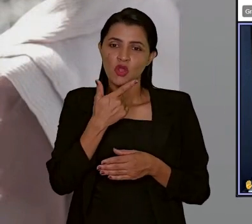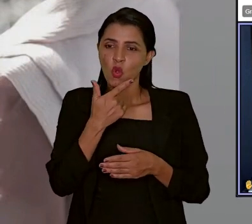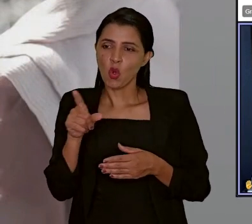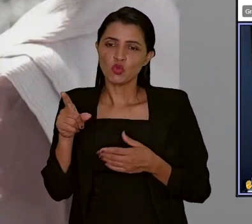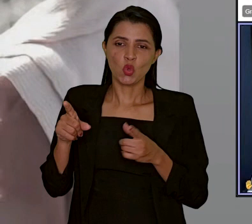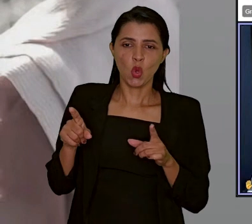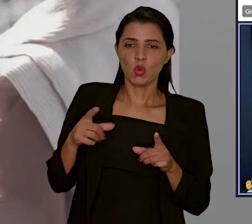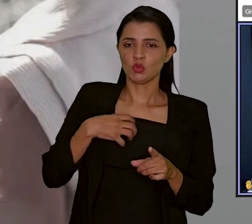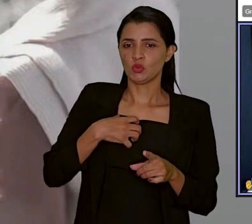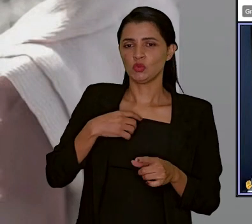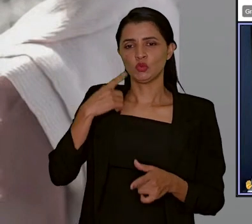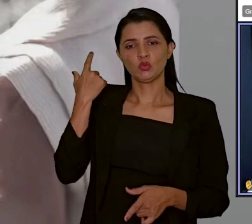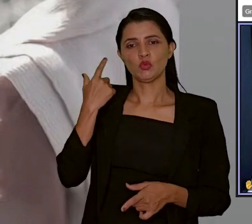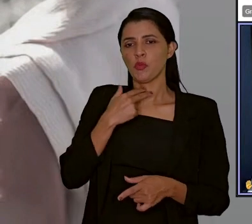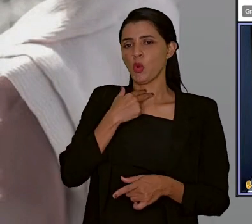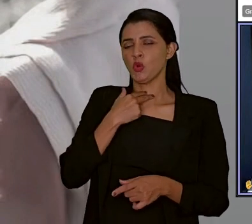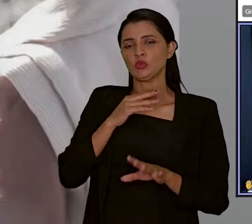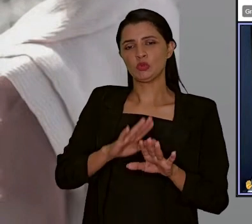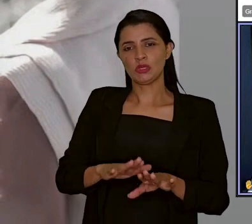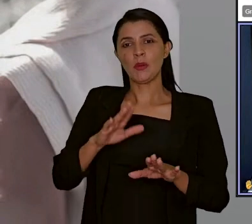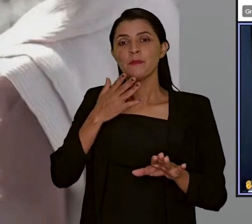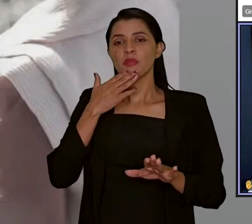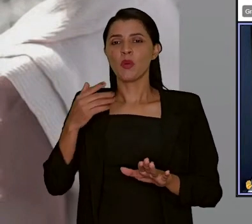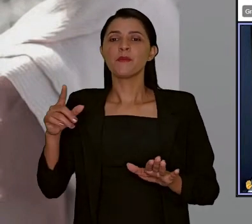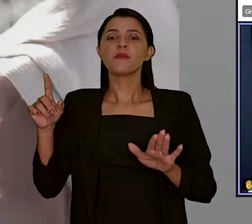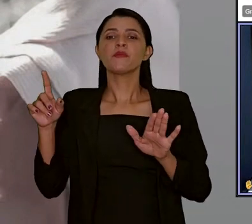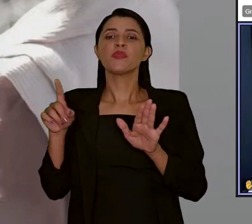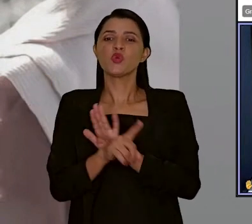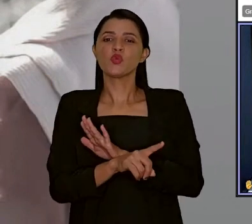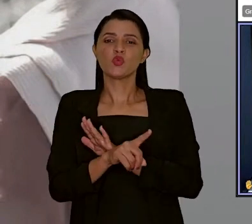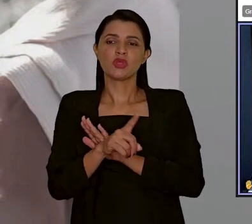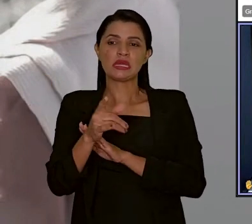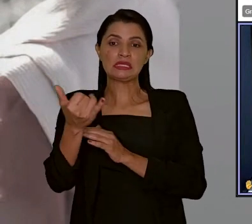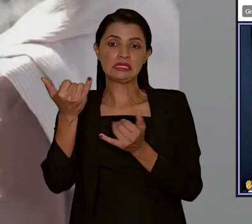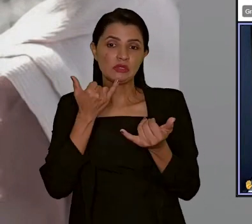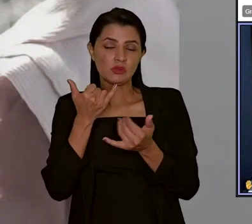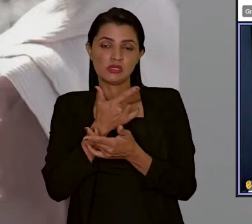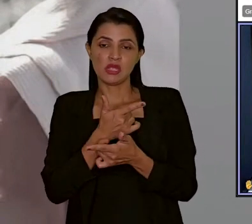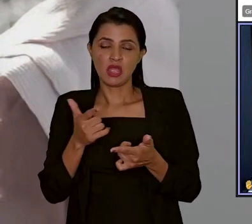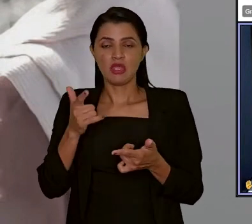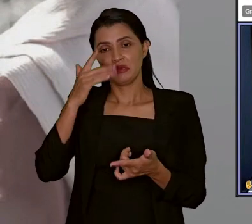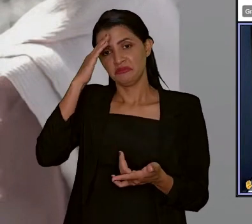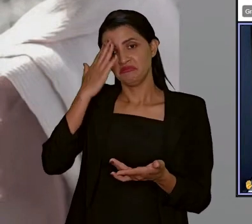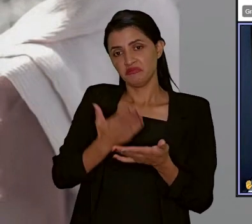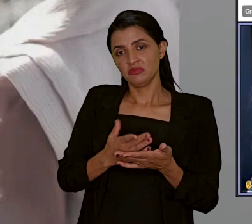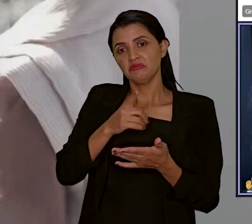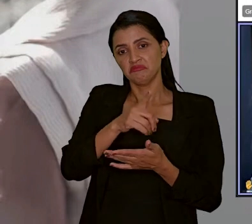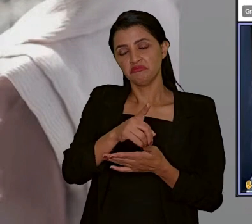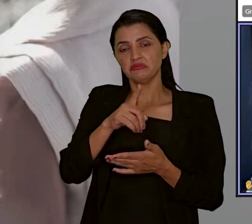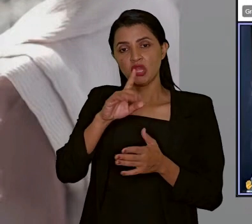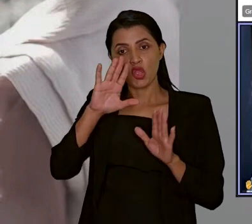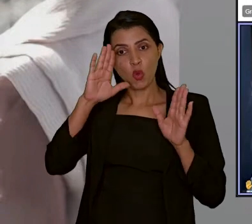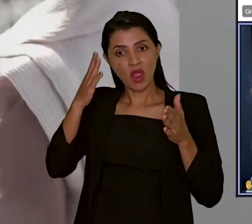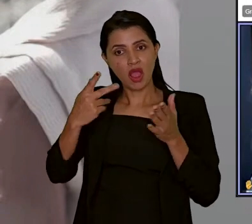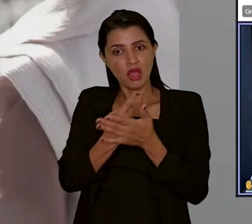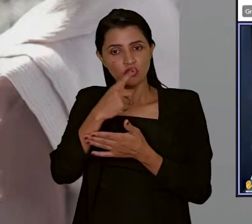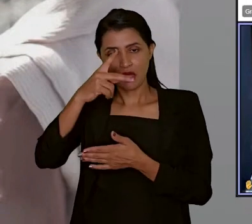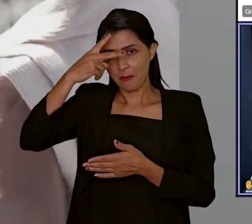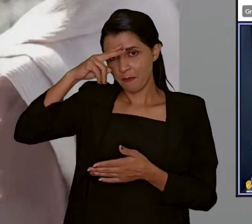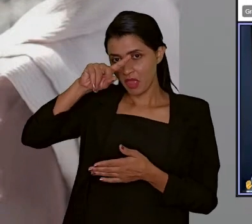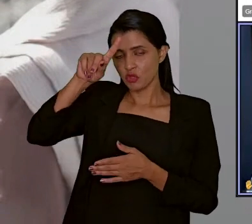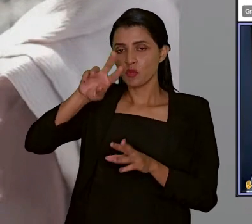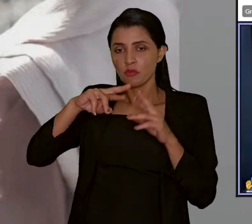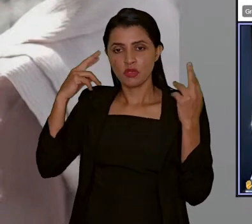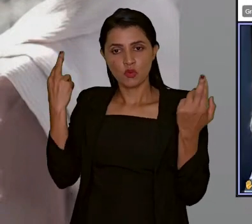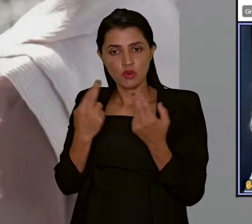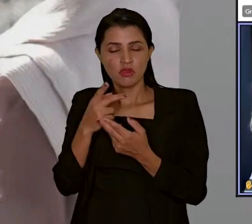puedo. Me lo preguntaban, creo que fue Oscar de México, en una reunión de la